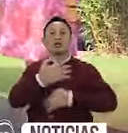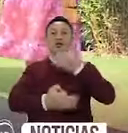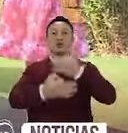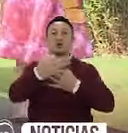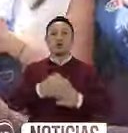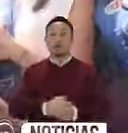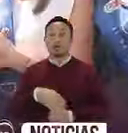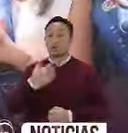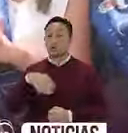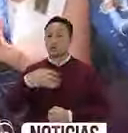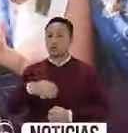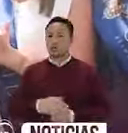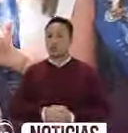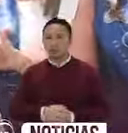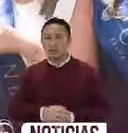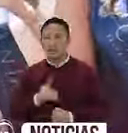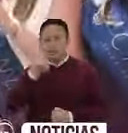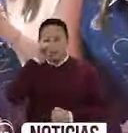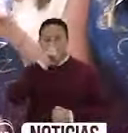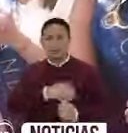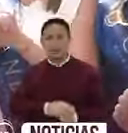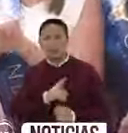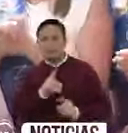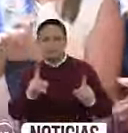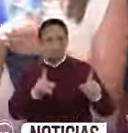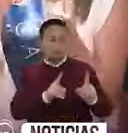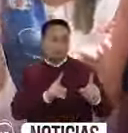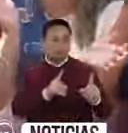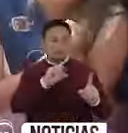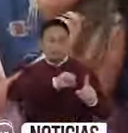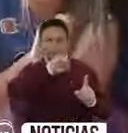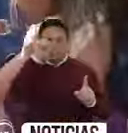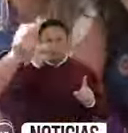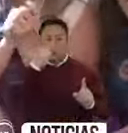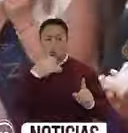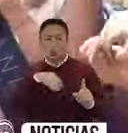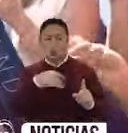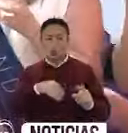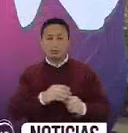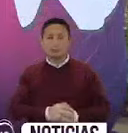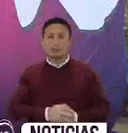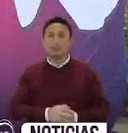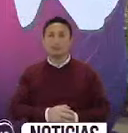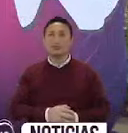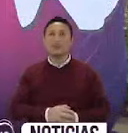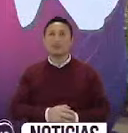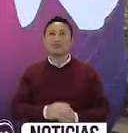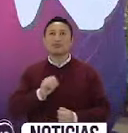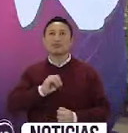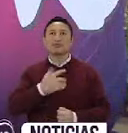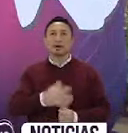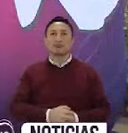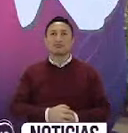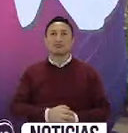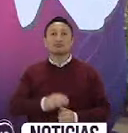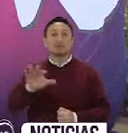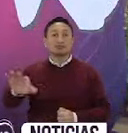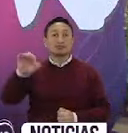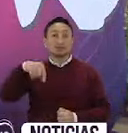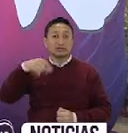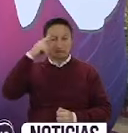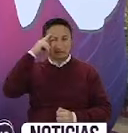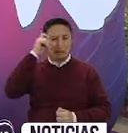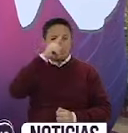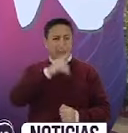tendrá una tarea titánica al elegir entre tanto talento, carisma y dedicación. Sí, ya elegí eso. También estuvo súper